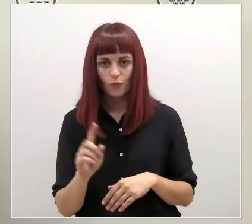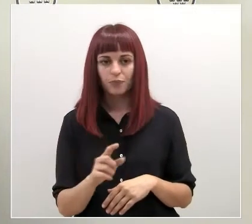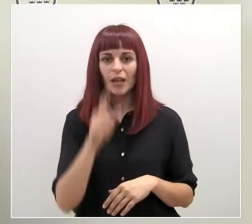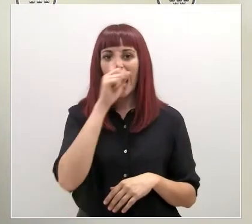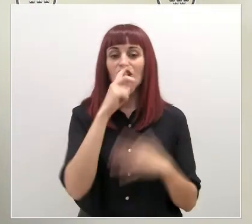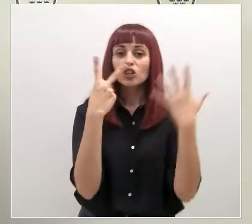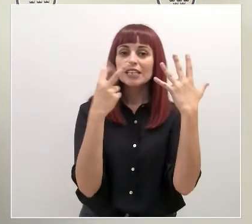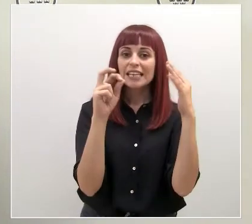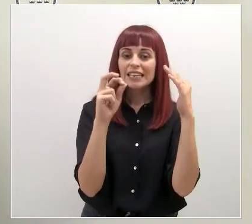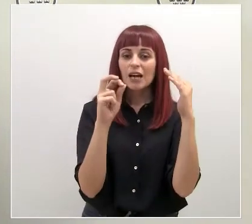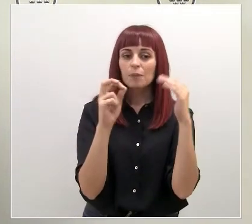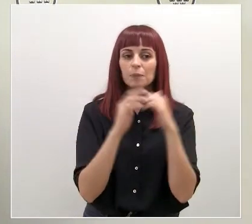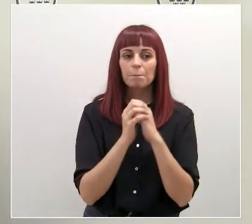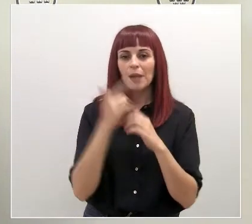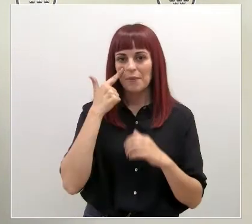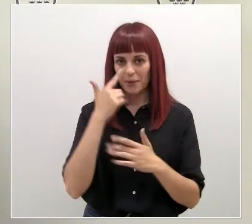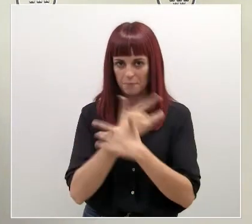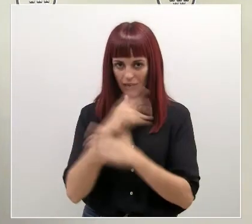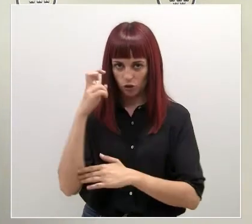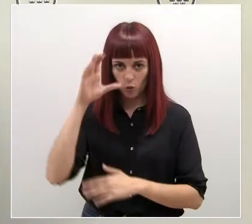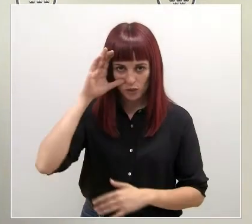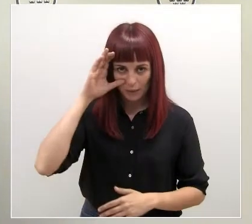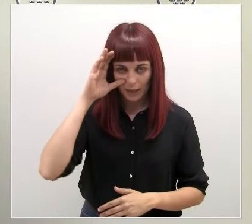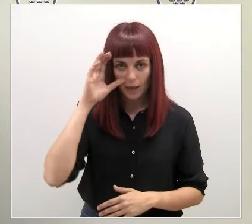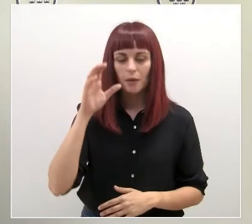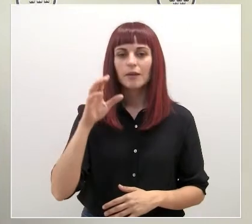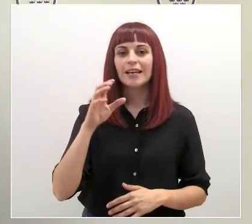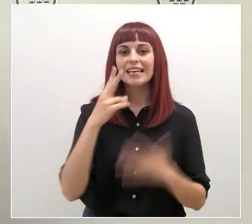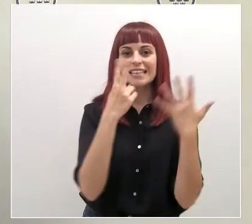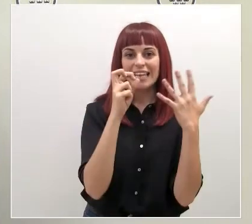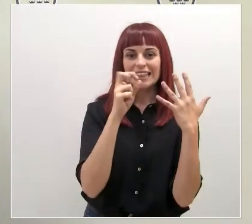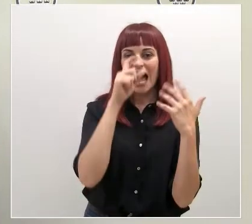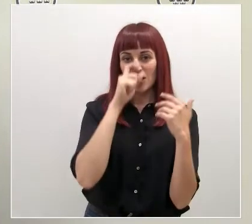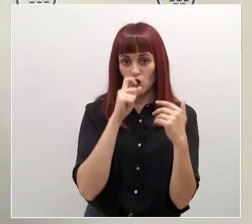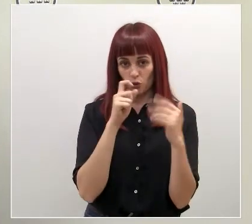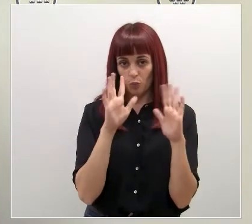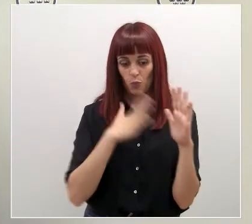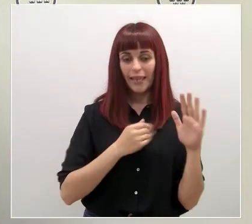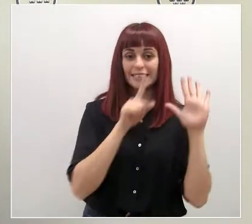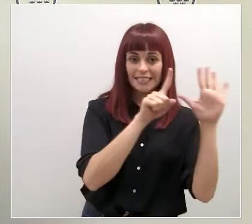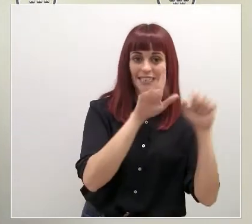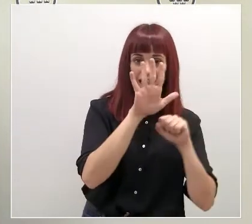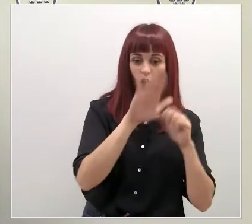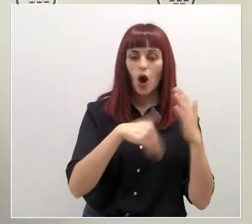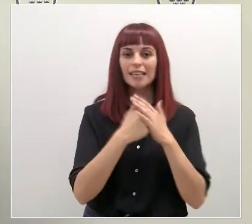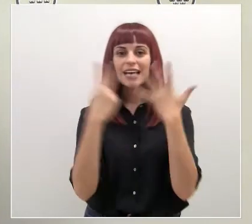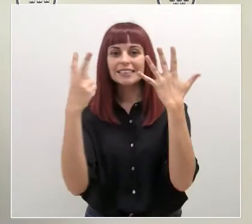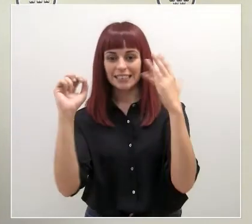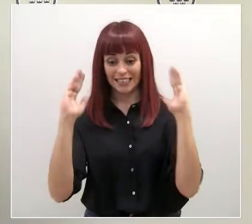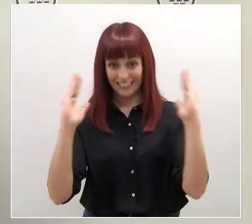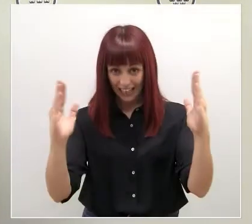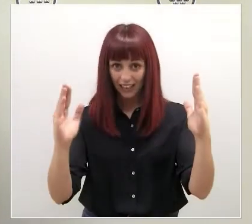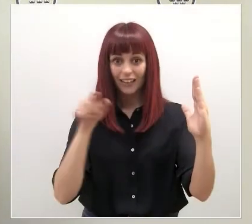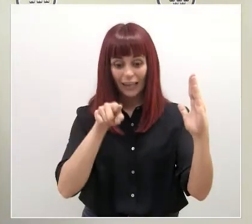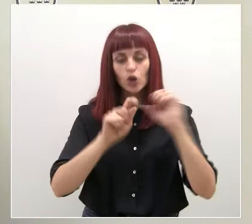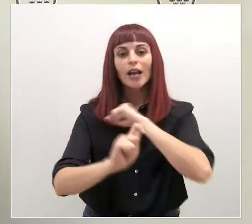En el tramo, menores, María José, menores de 70 años, entre 65 y 69 años. Eso lo recoge ahora mismo